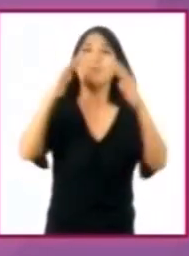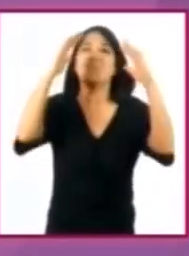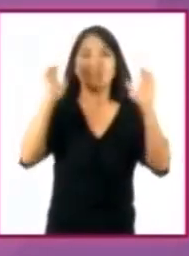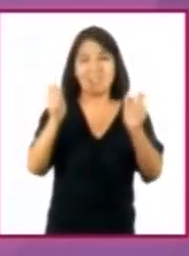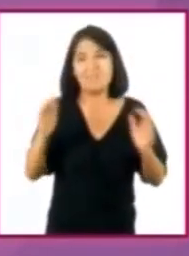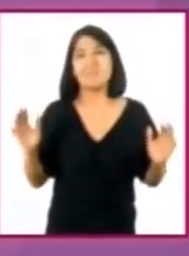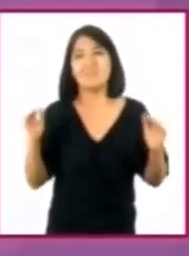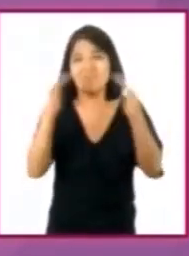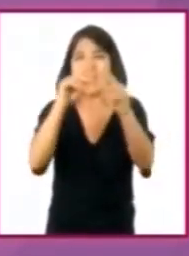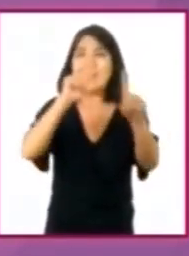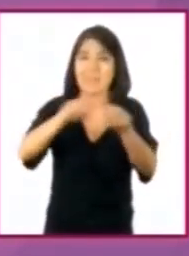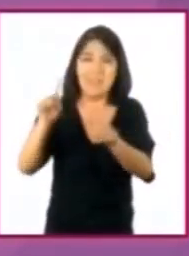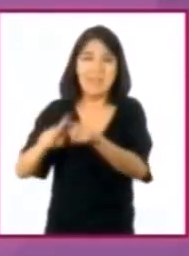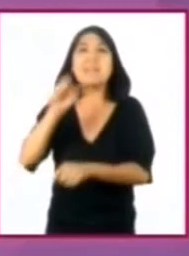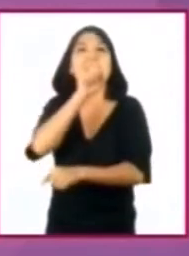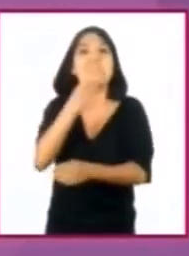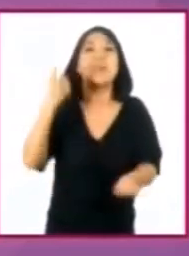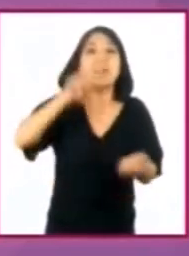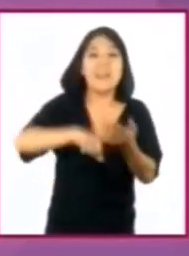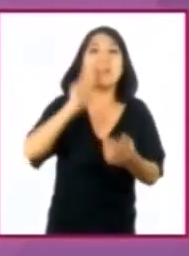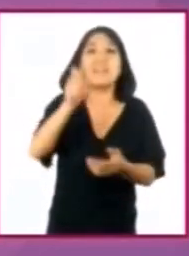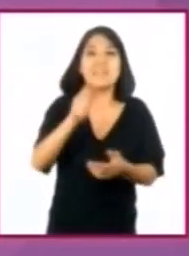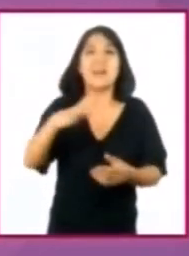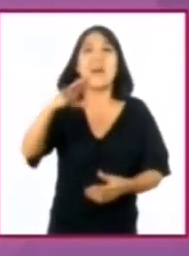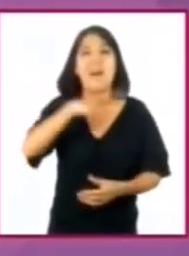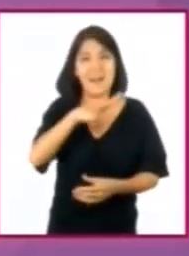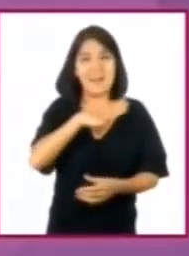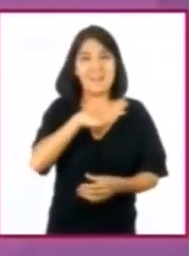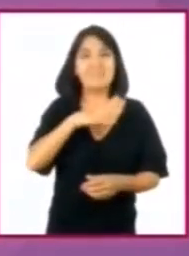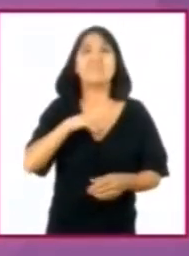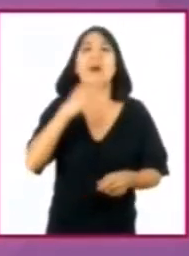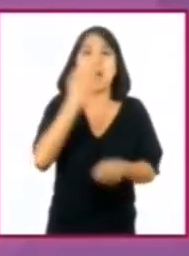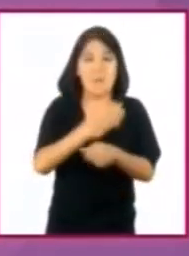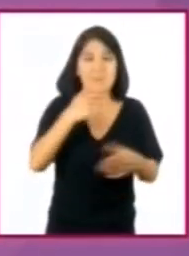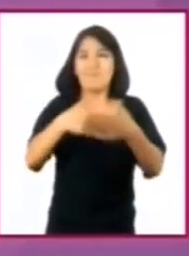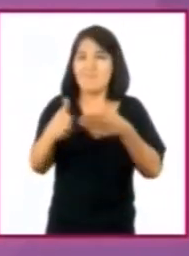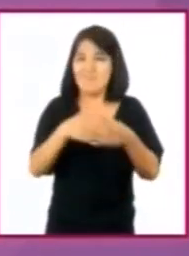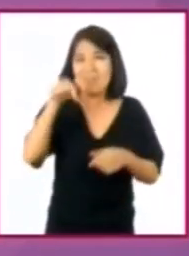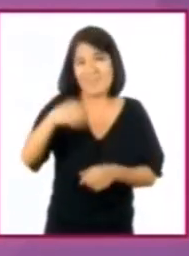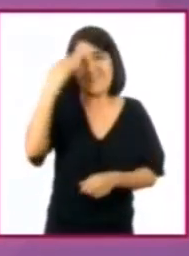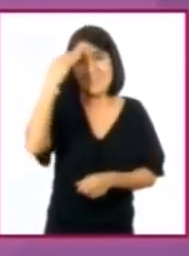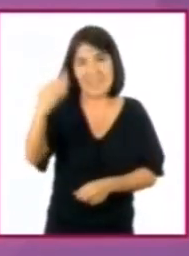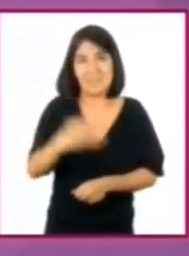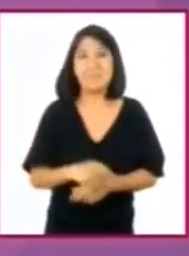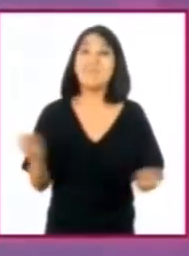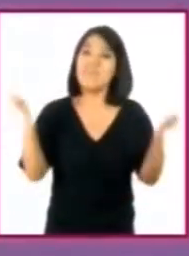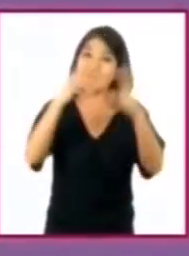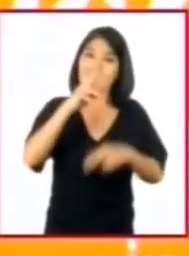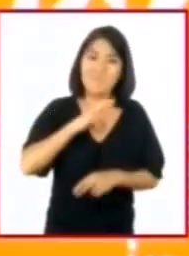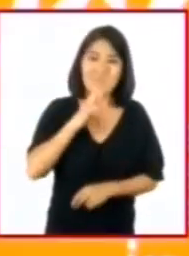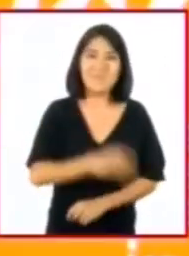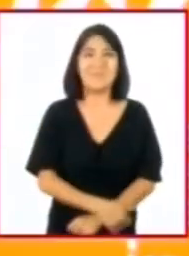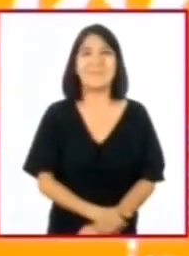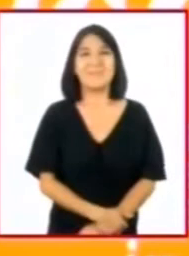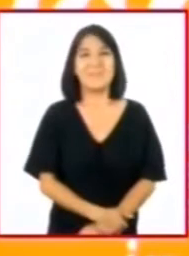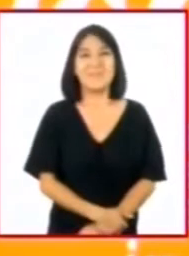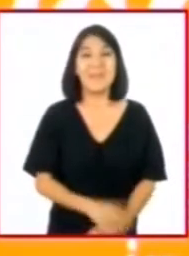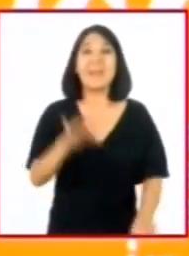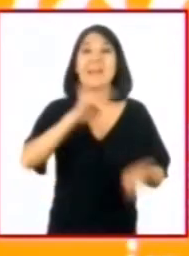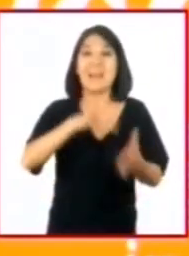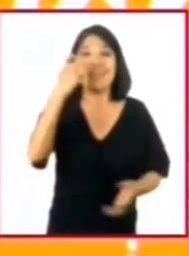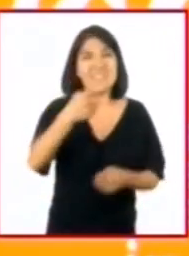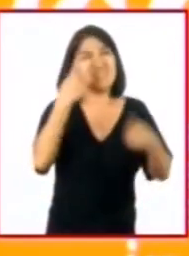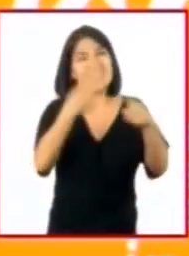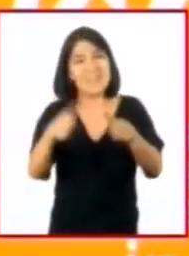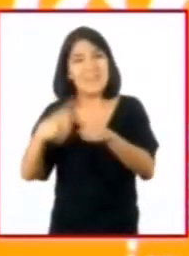pero también sobre lo que continúa presente en parte de nuestra vida cotidiana. ¡Nos vemos pronto! Gracias a los